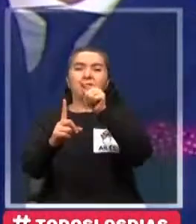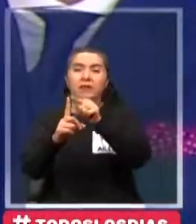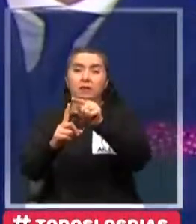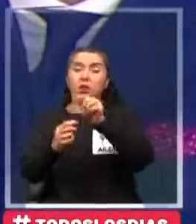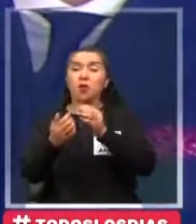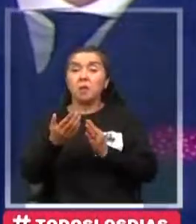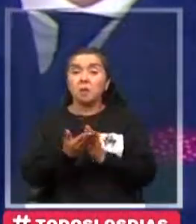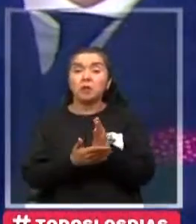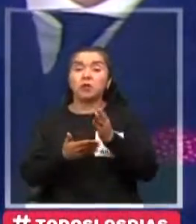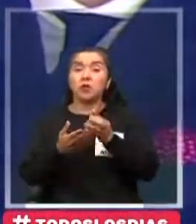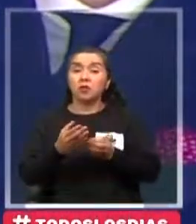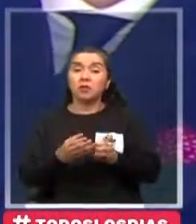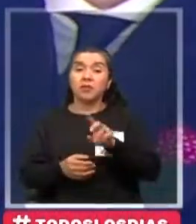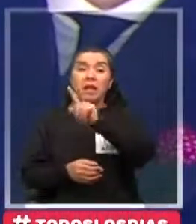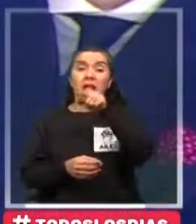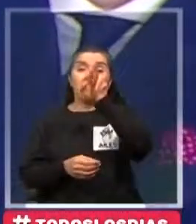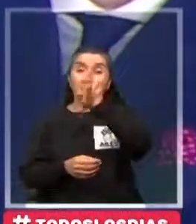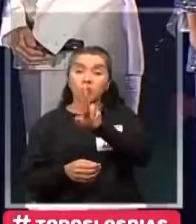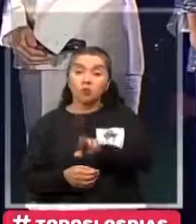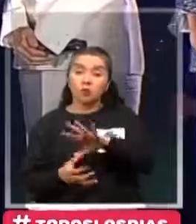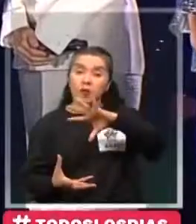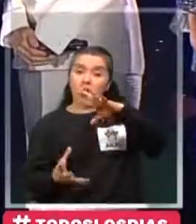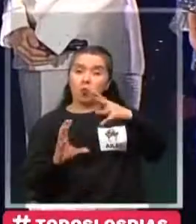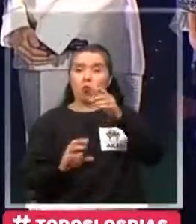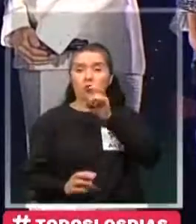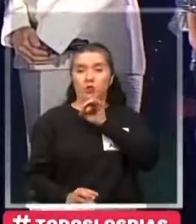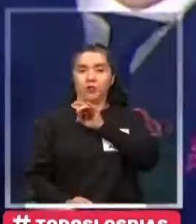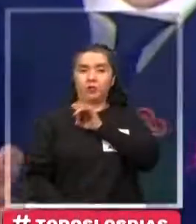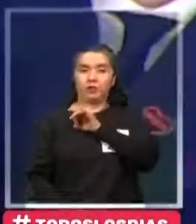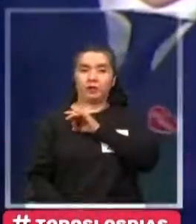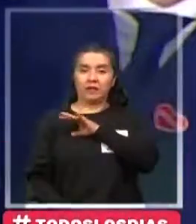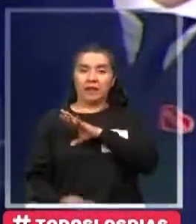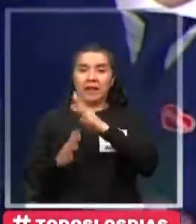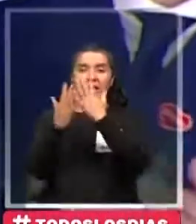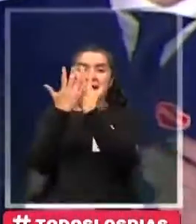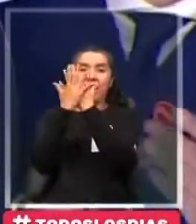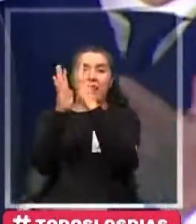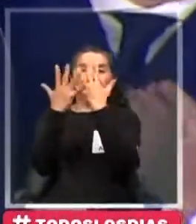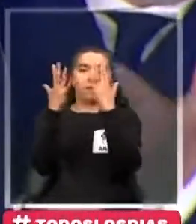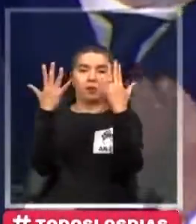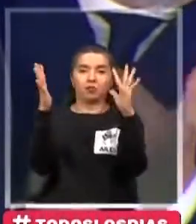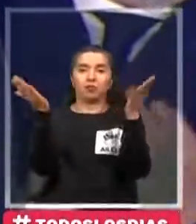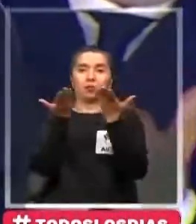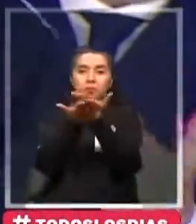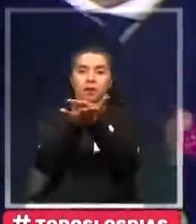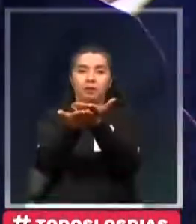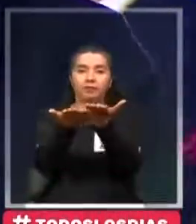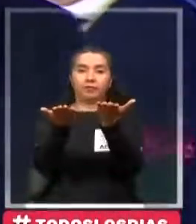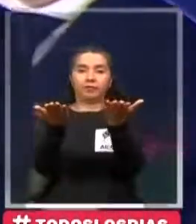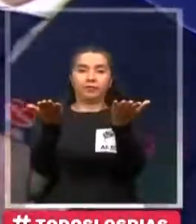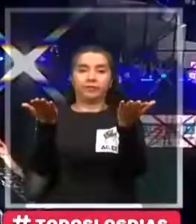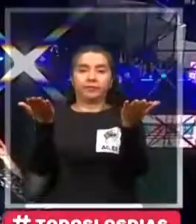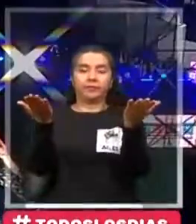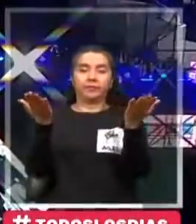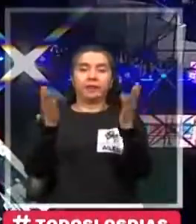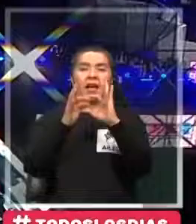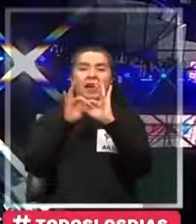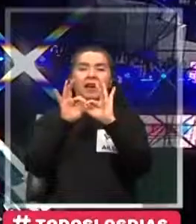del mundo, aquí en Chile. El aplauso es para todos ellos.